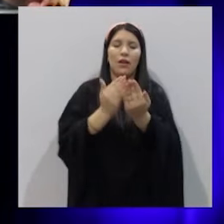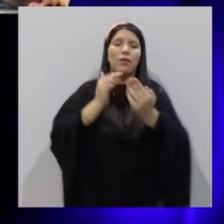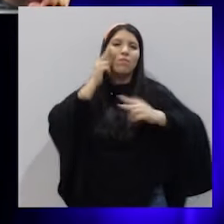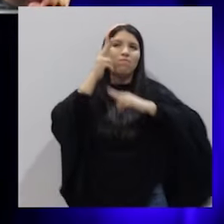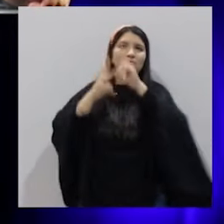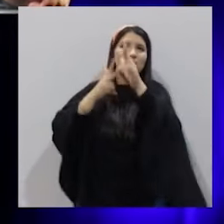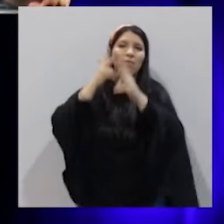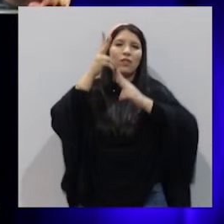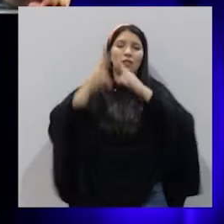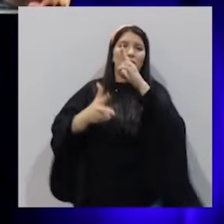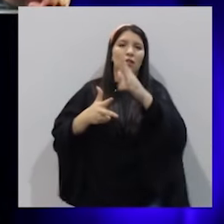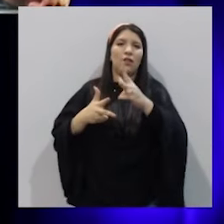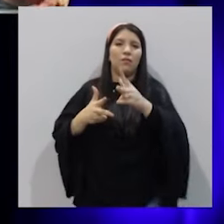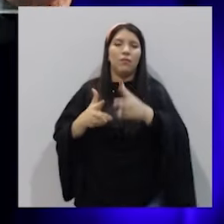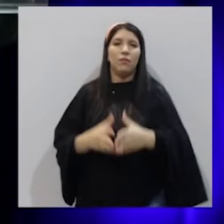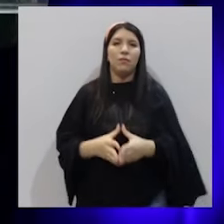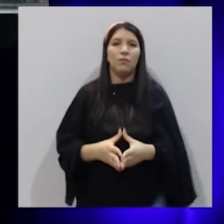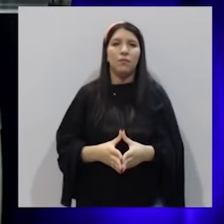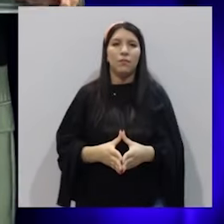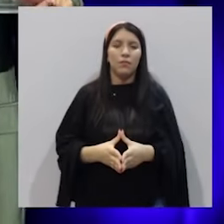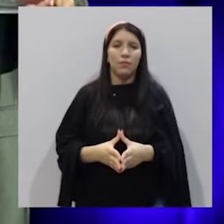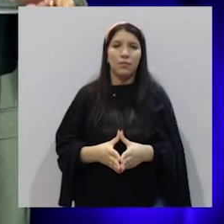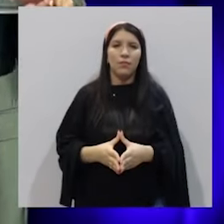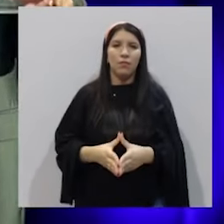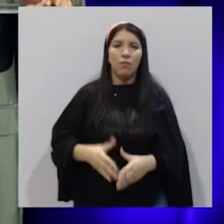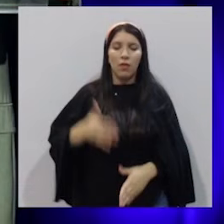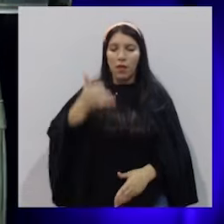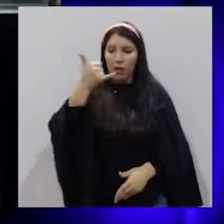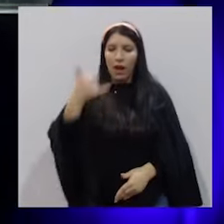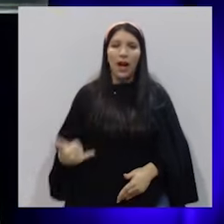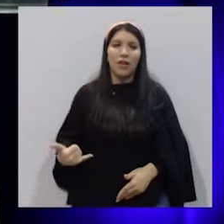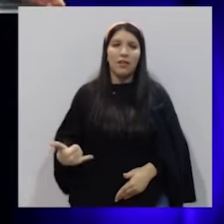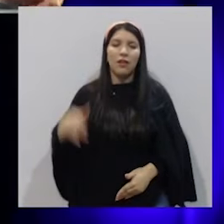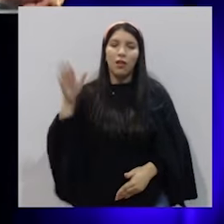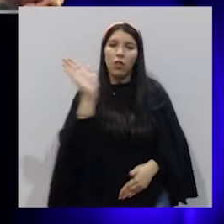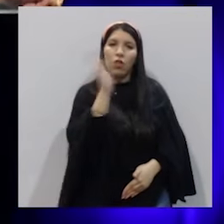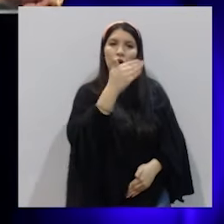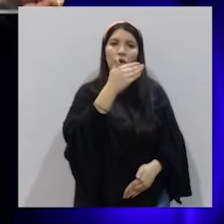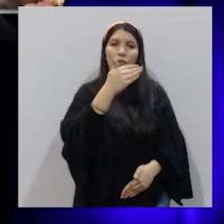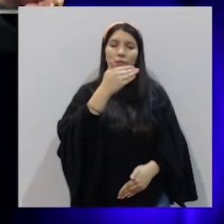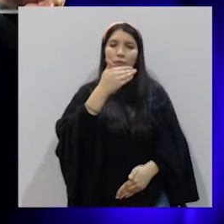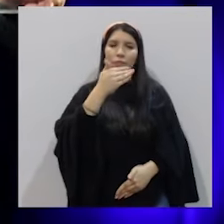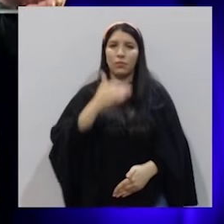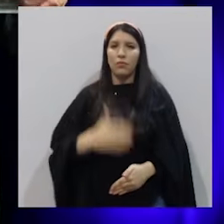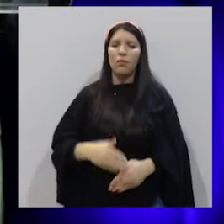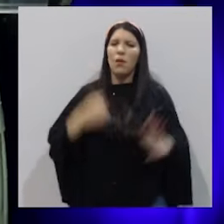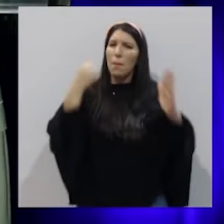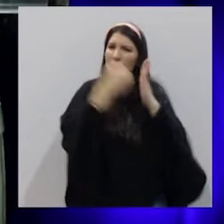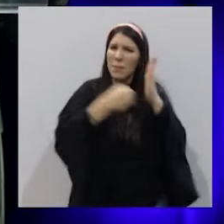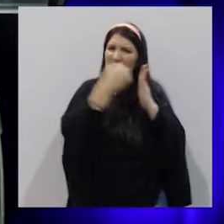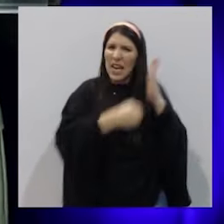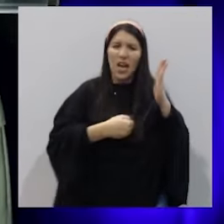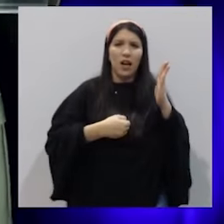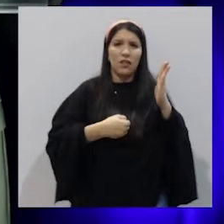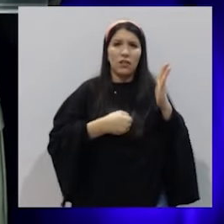irreprensibles y reprensibles y sencillos hijos de dios sin mancha en medio de una